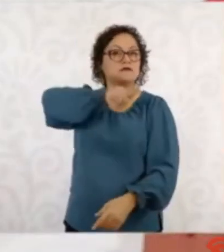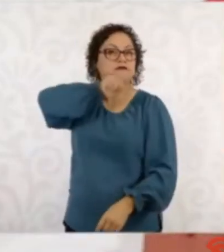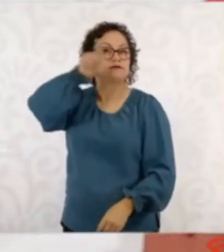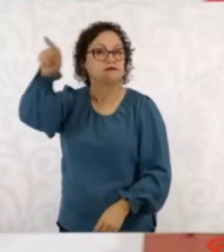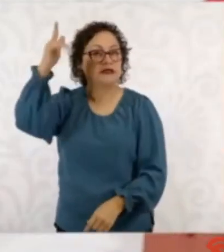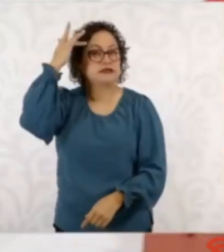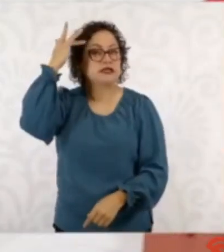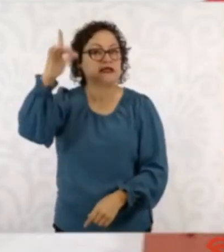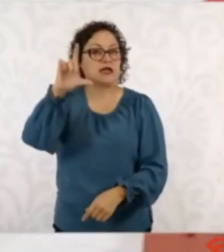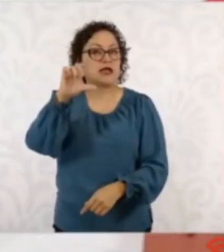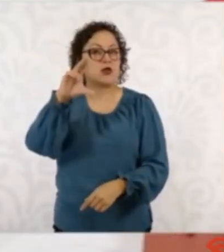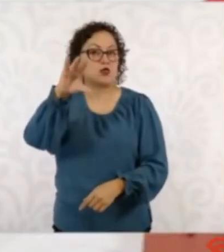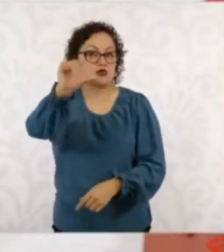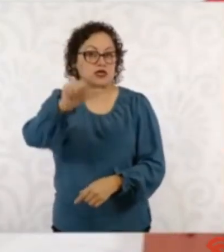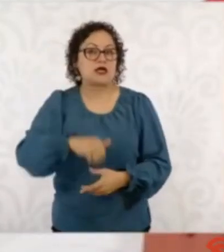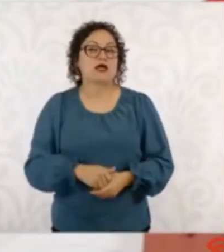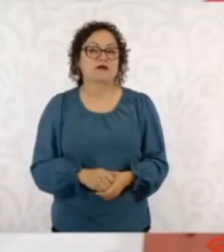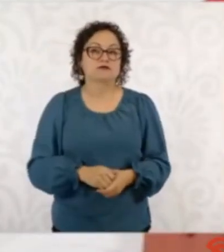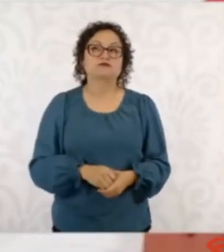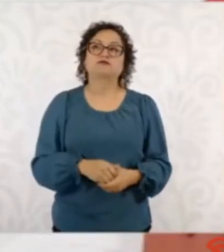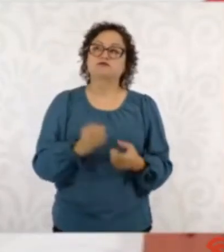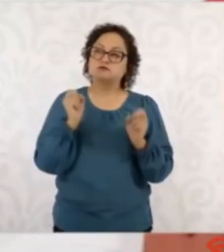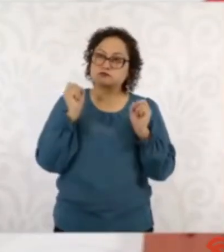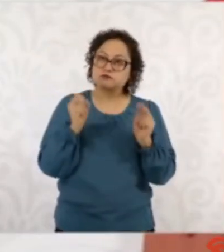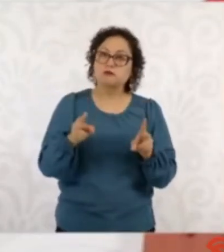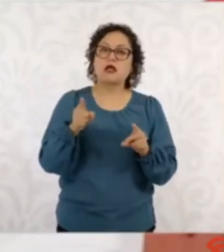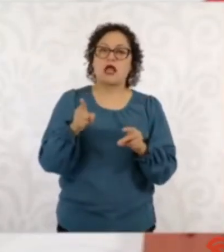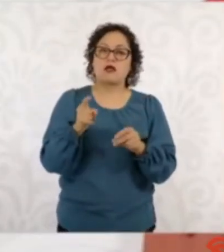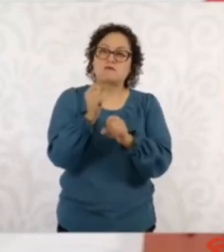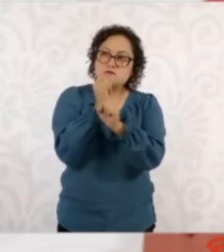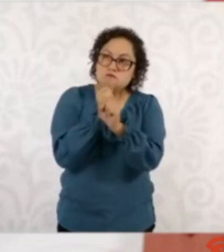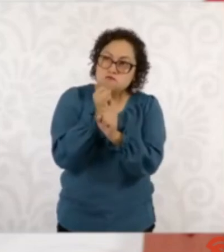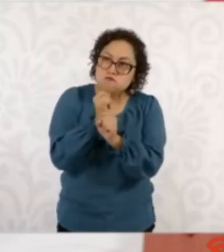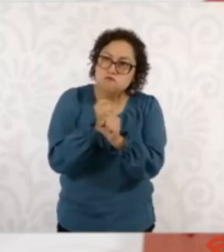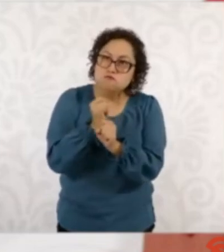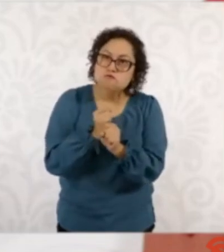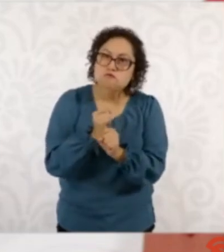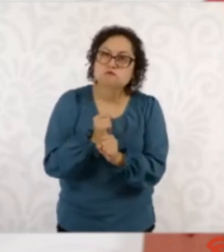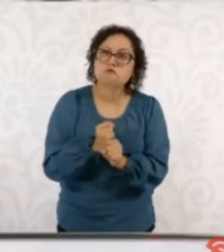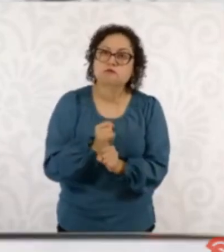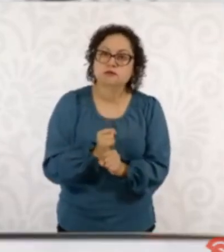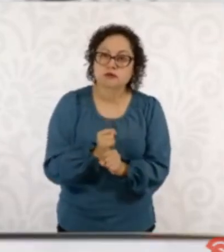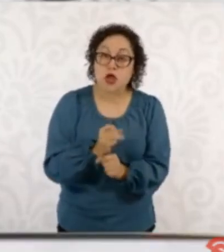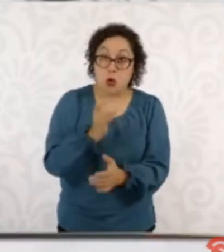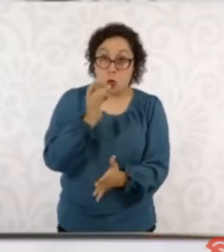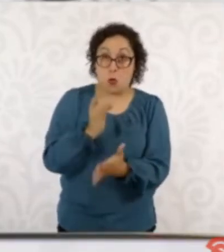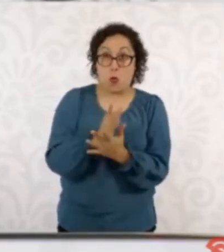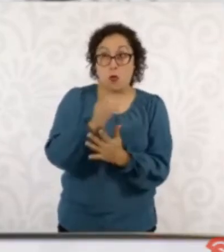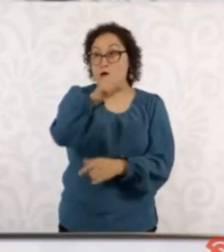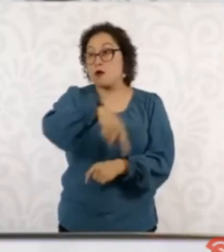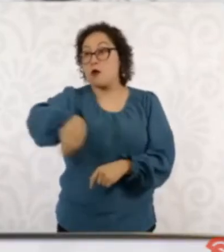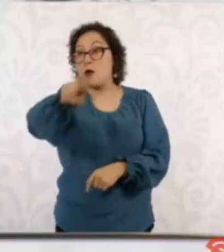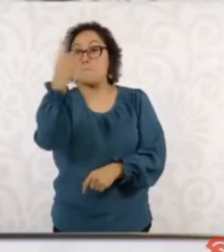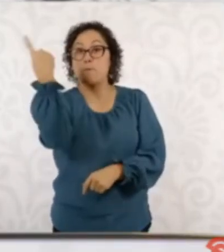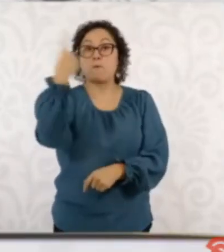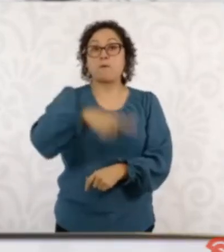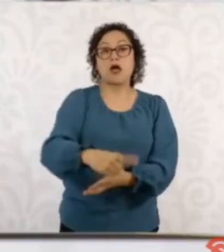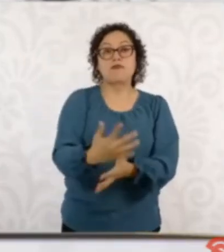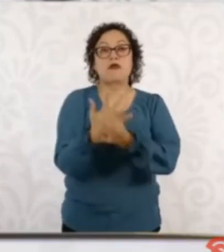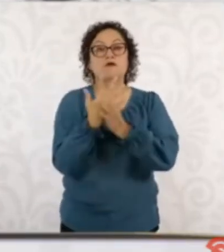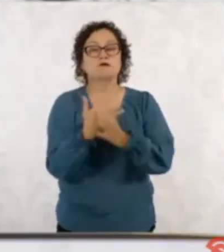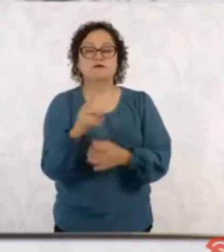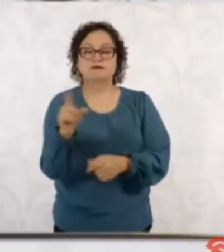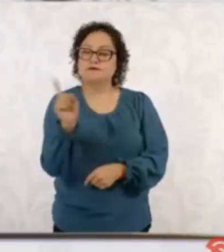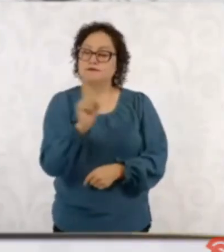Lucía, el hoy Aeropuerto Internacional Felipe Ángeles, en la decisión de la gente, sino en la saturación